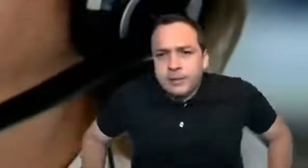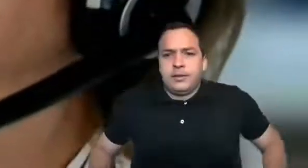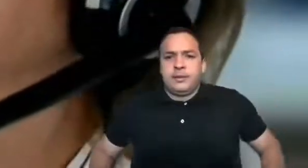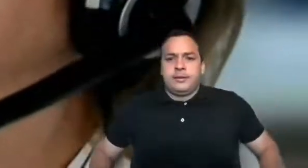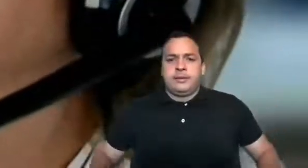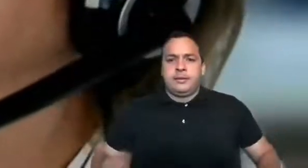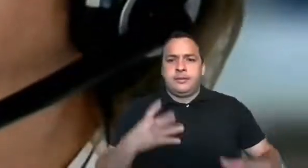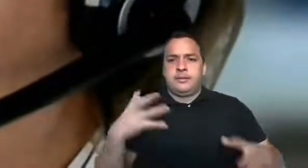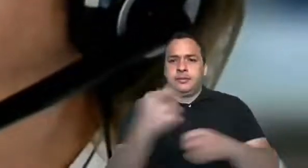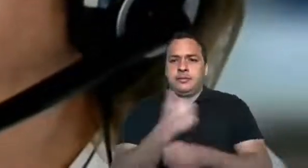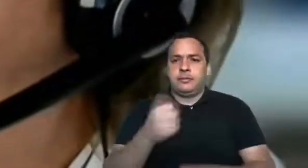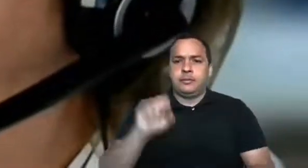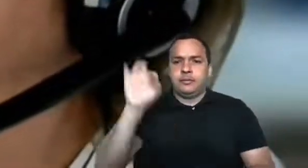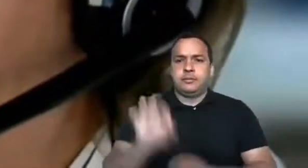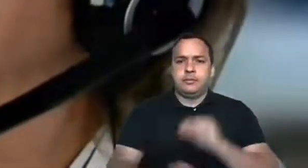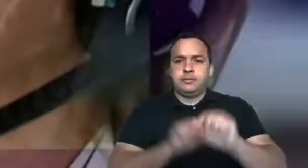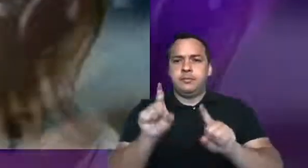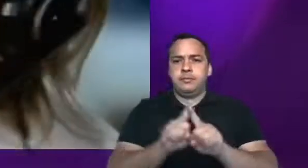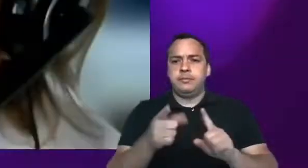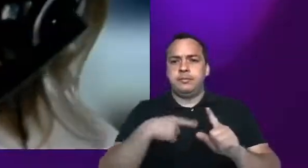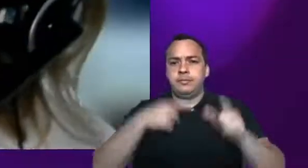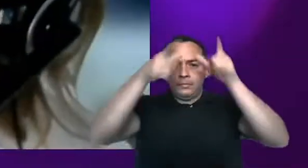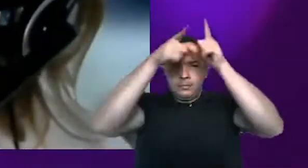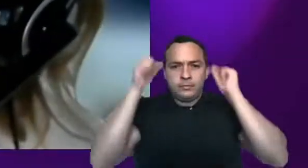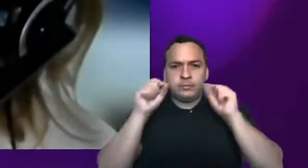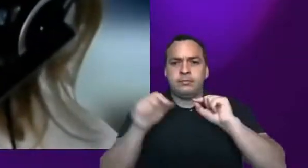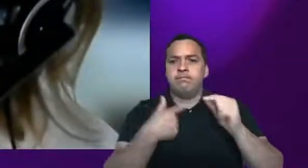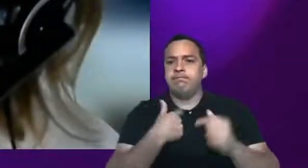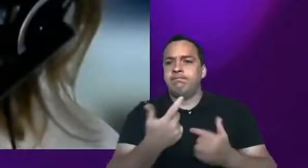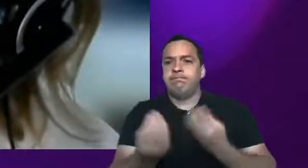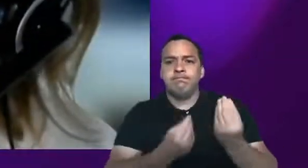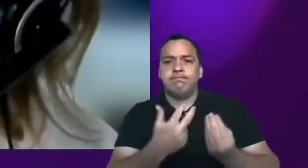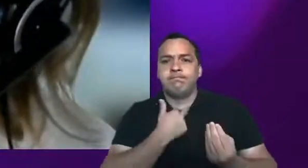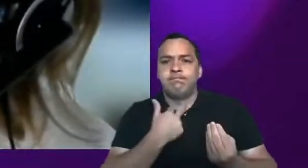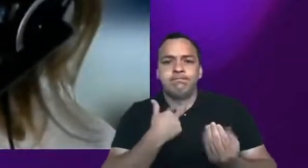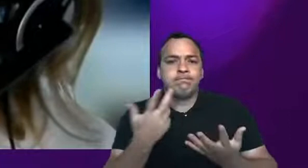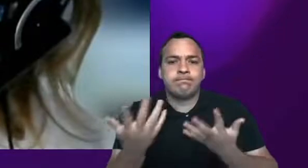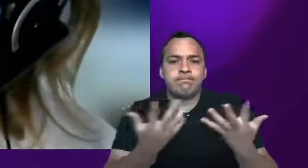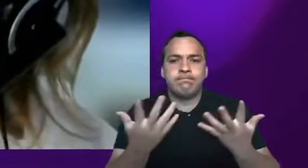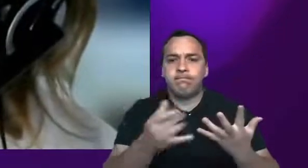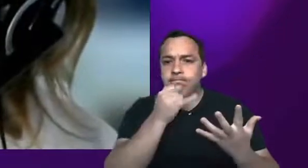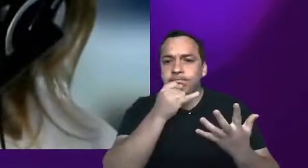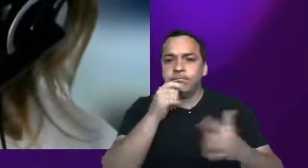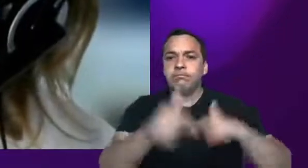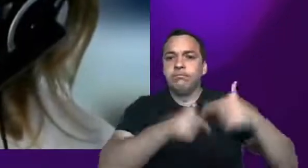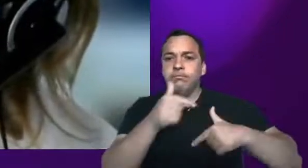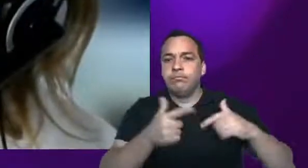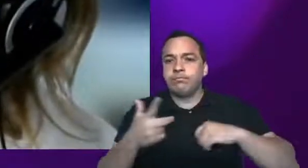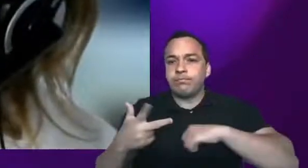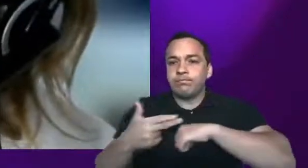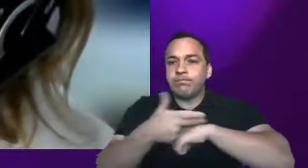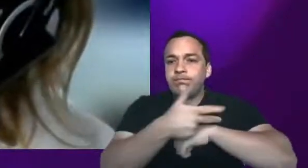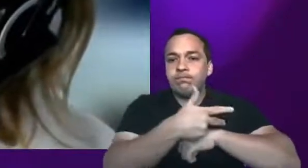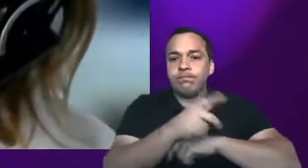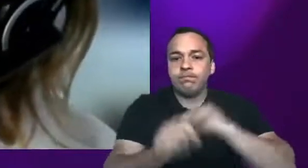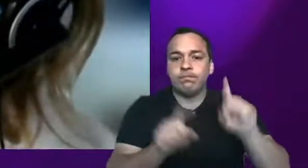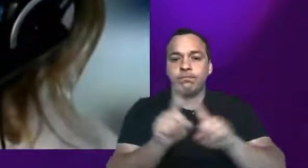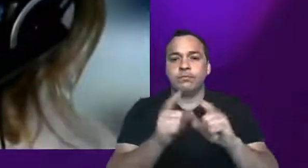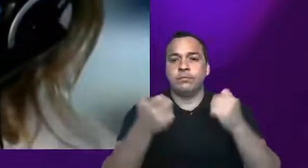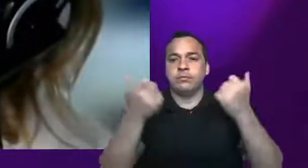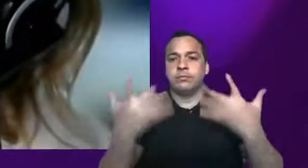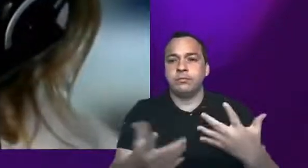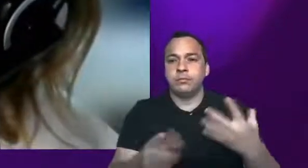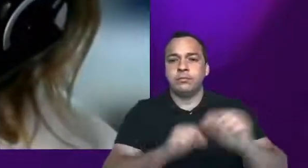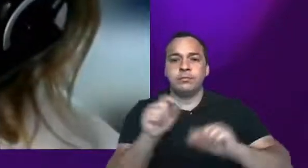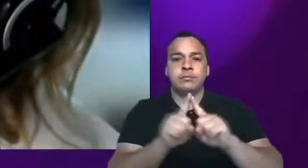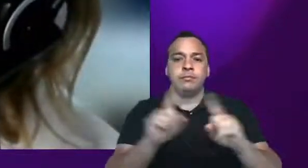con una enfermedad que no se puede, digamos, operar quirúrgicamente.